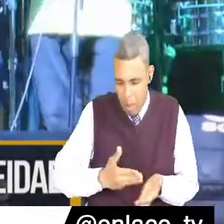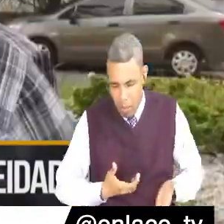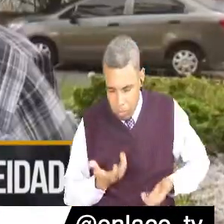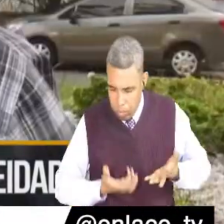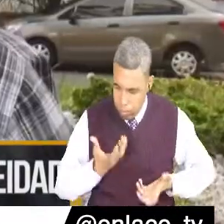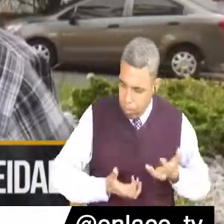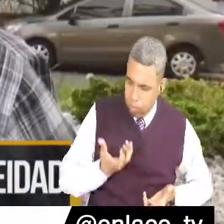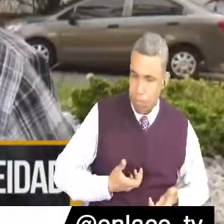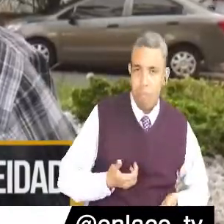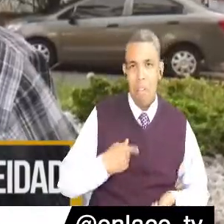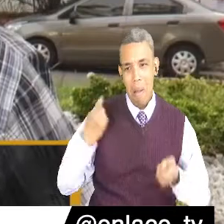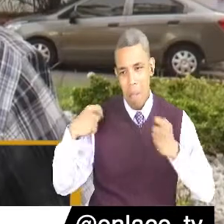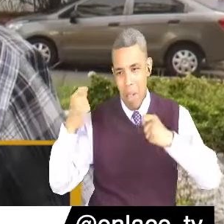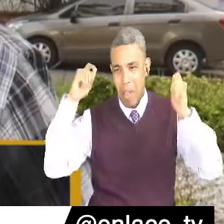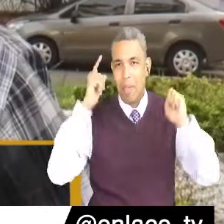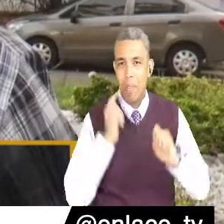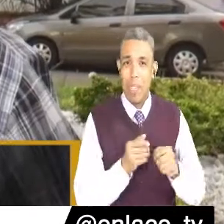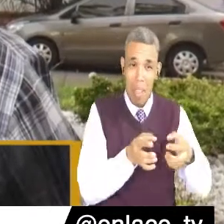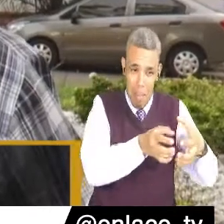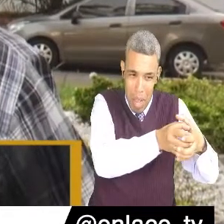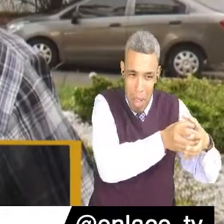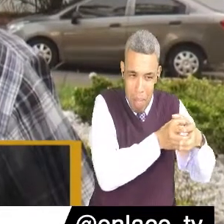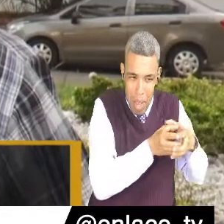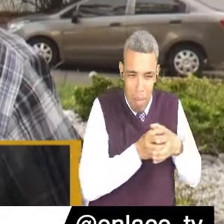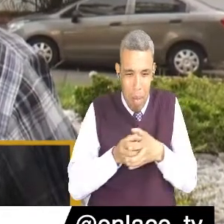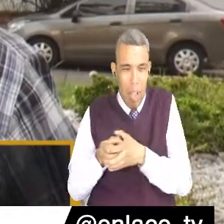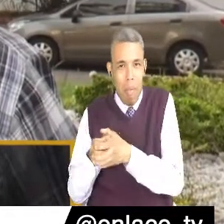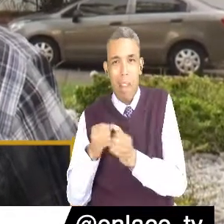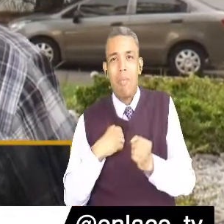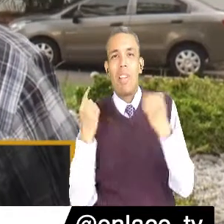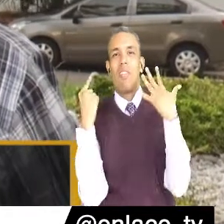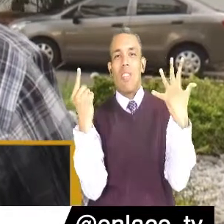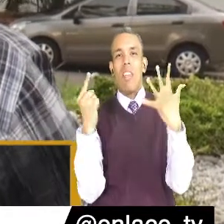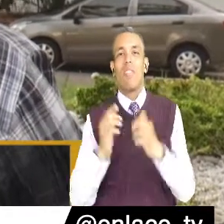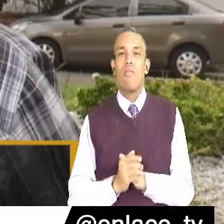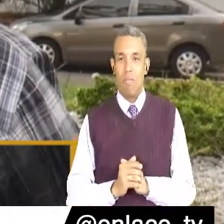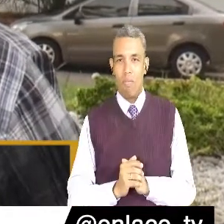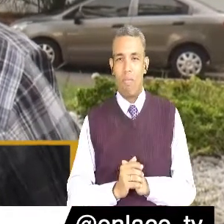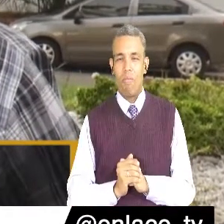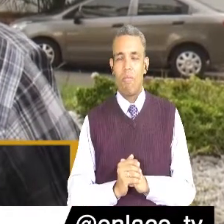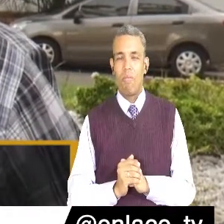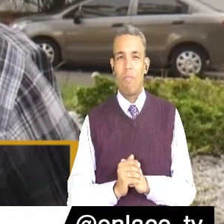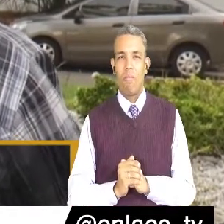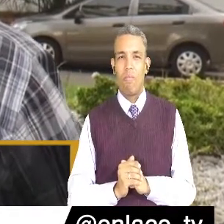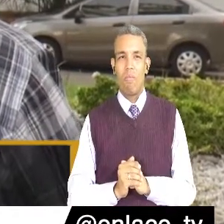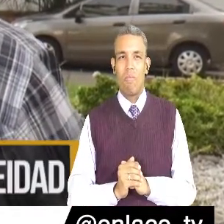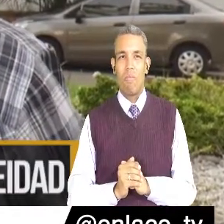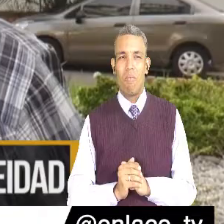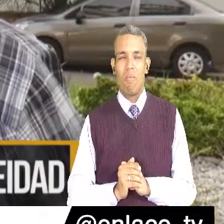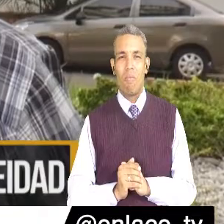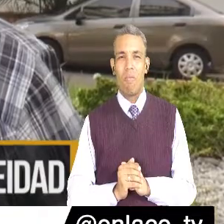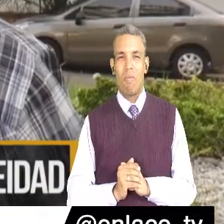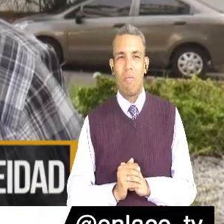estos momentos son 6 las colonias de barranqueños que van a venir a participar en este séptimo